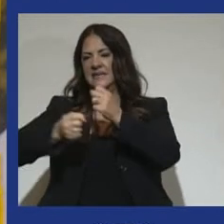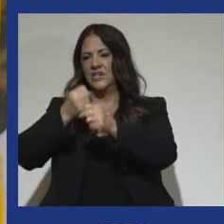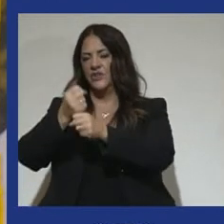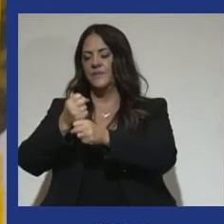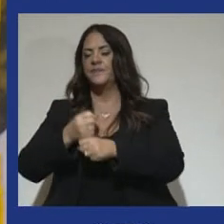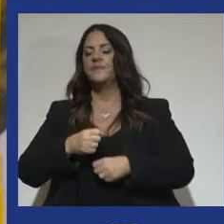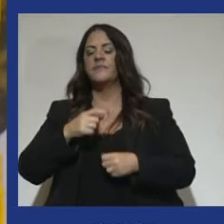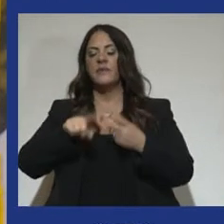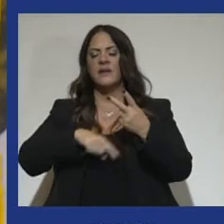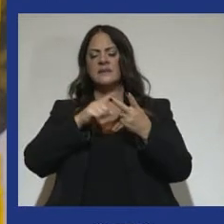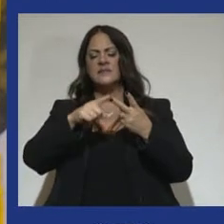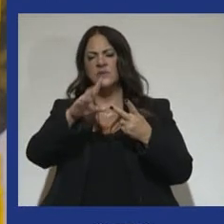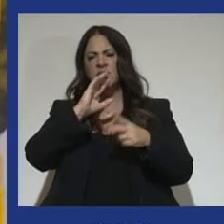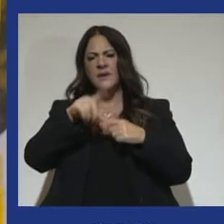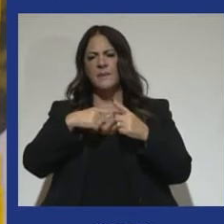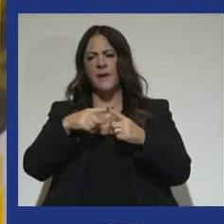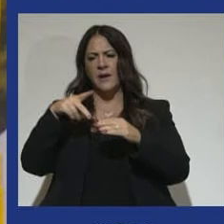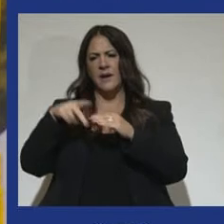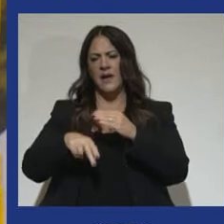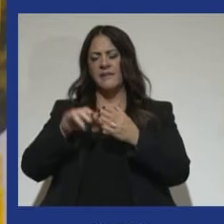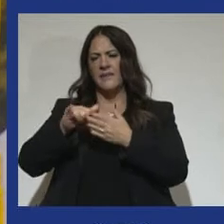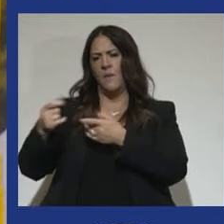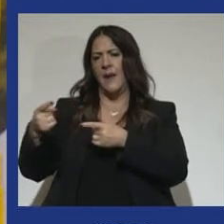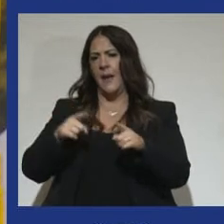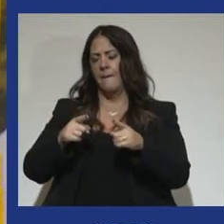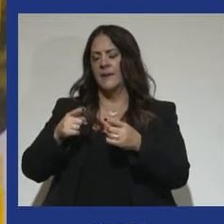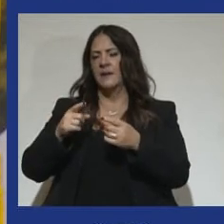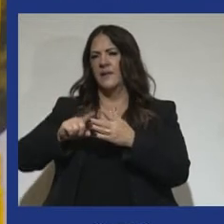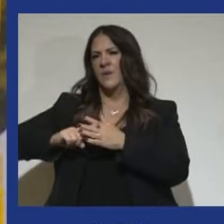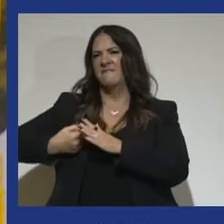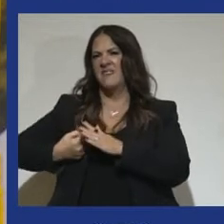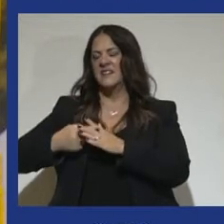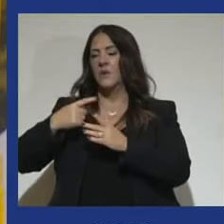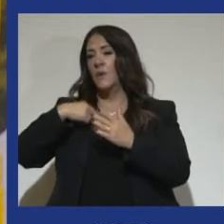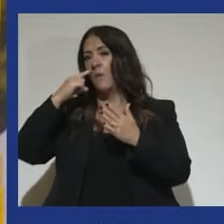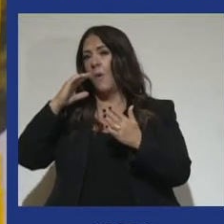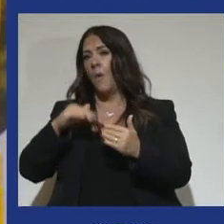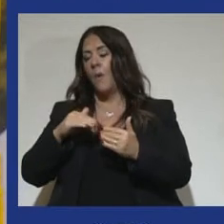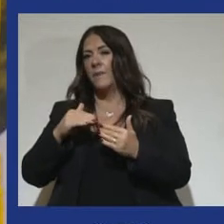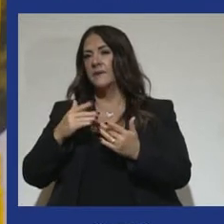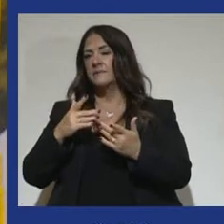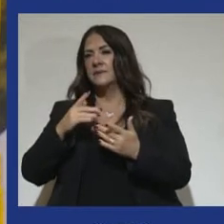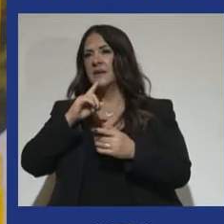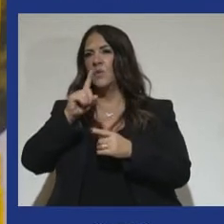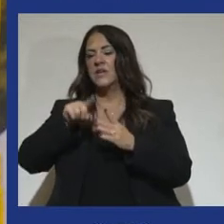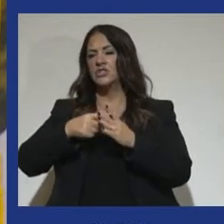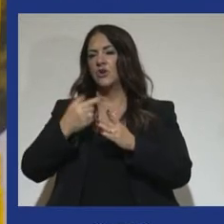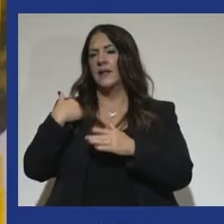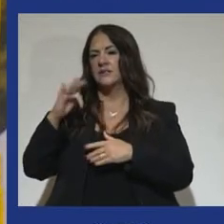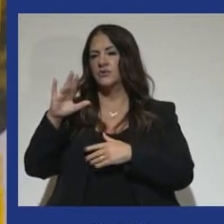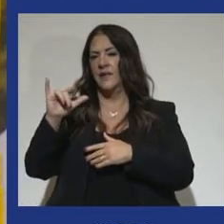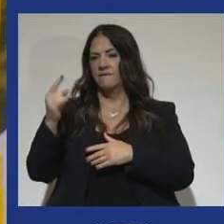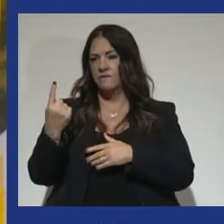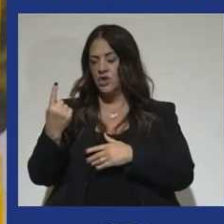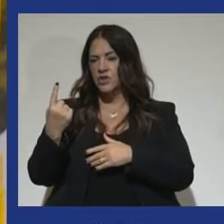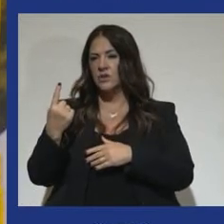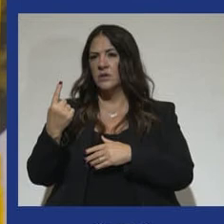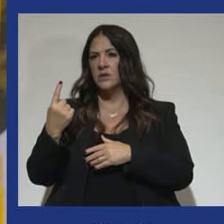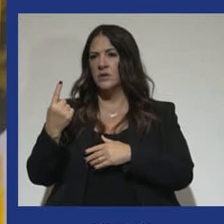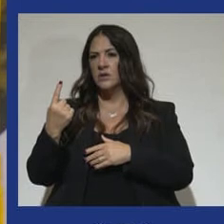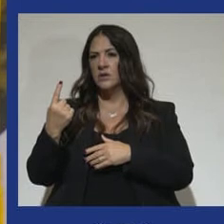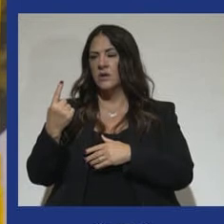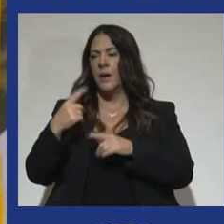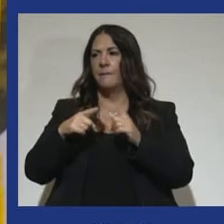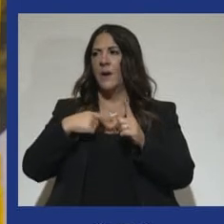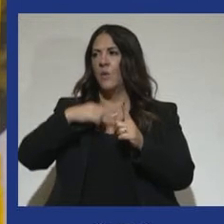que mencionó usted es el catalyst a los recortes en efecto con el cata lista que esperamos que para